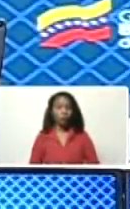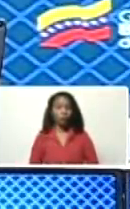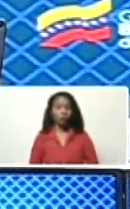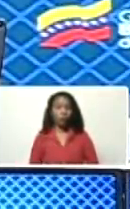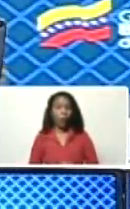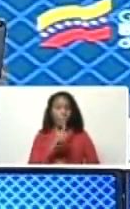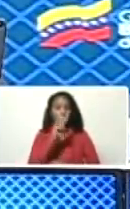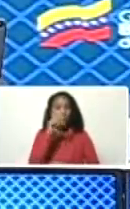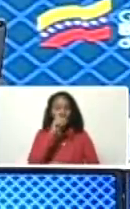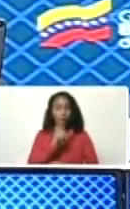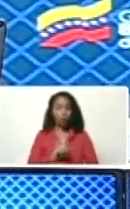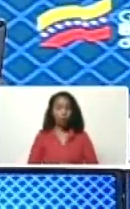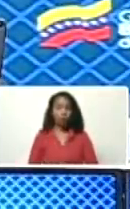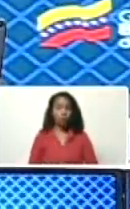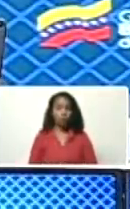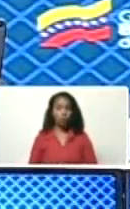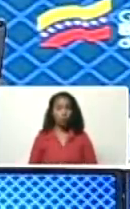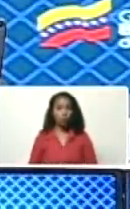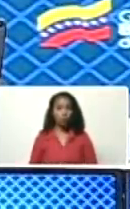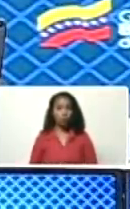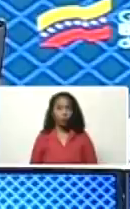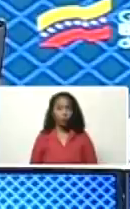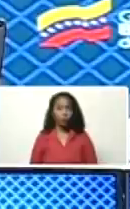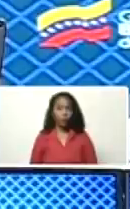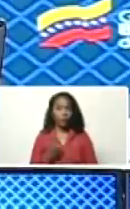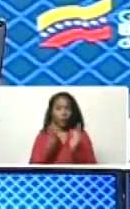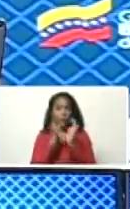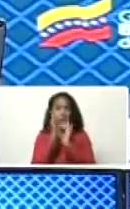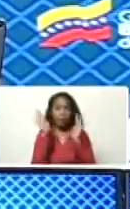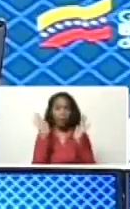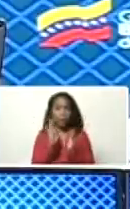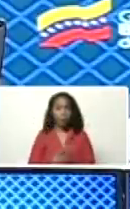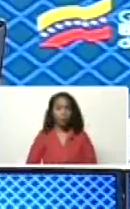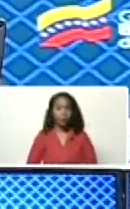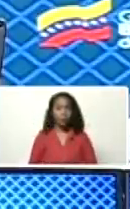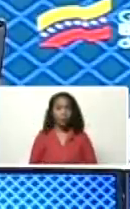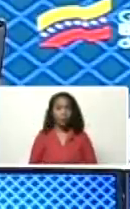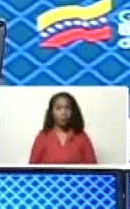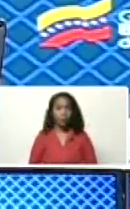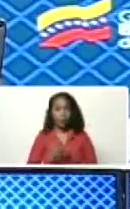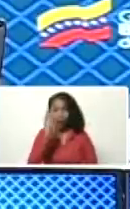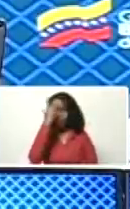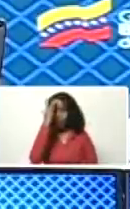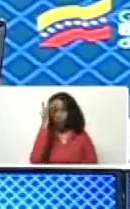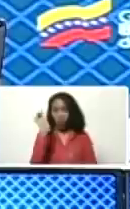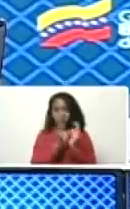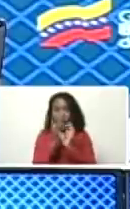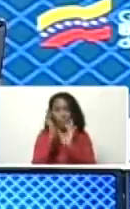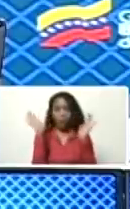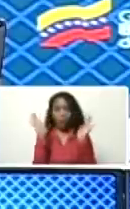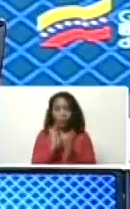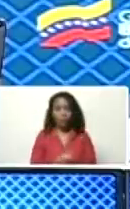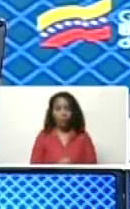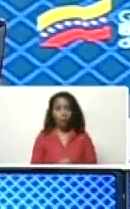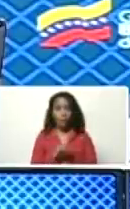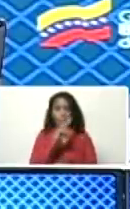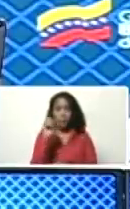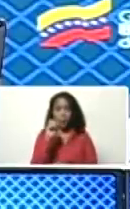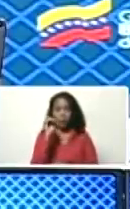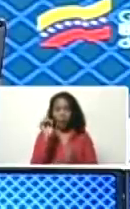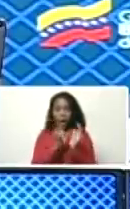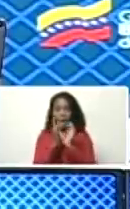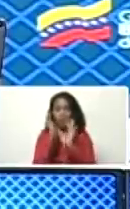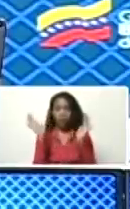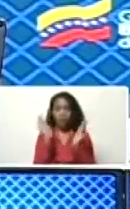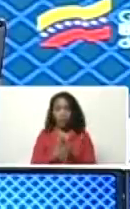20 años de abriles. Febreros y abriles. 20 abriles. 20